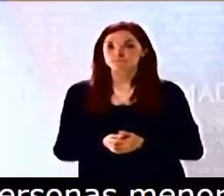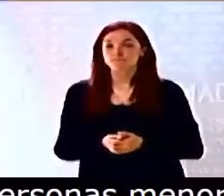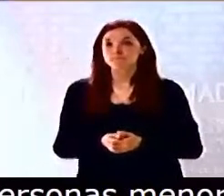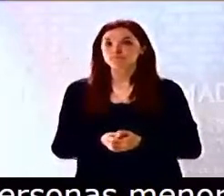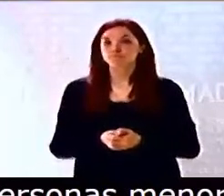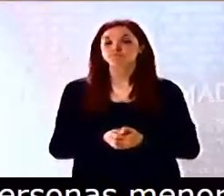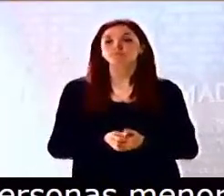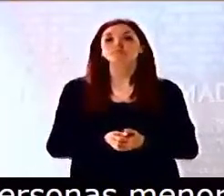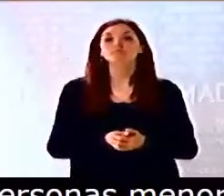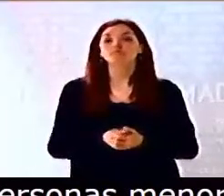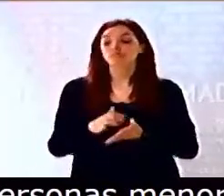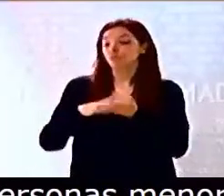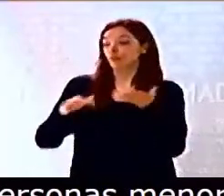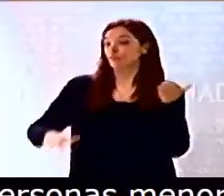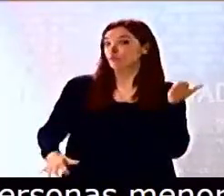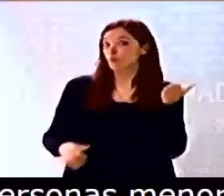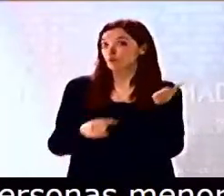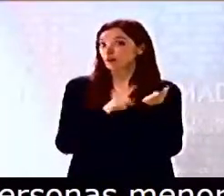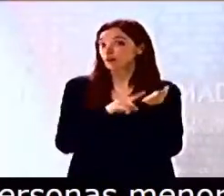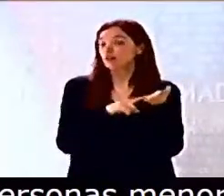Y además dice más la EMA,